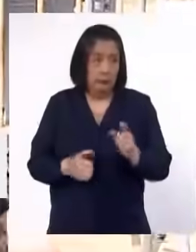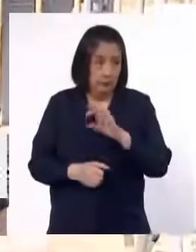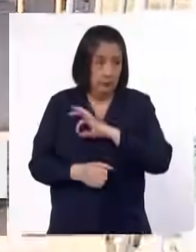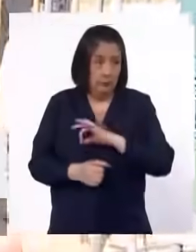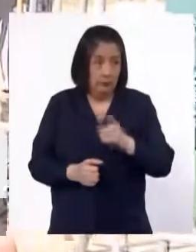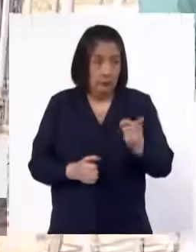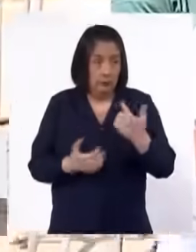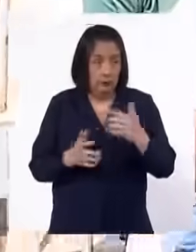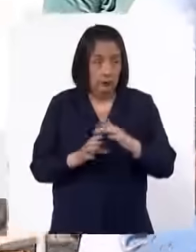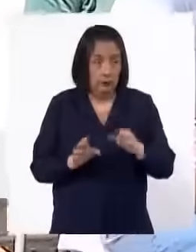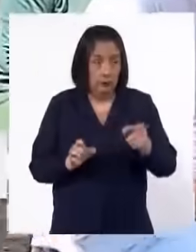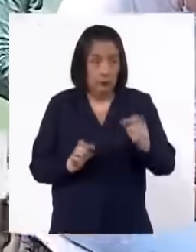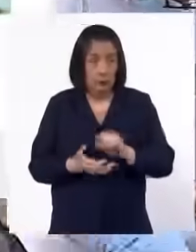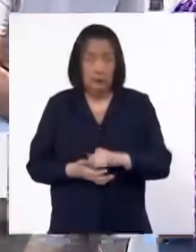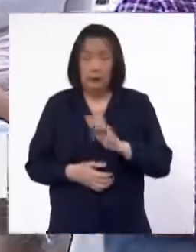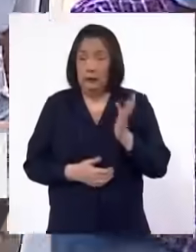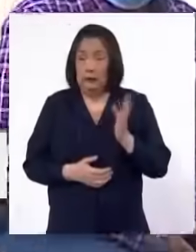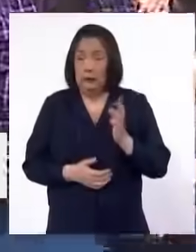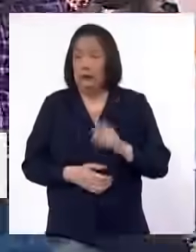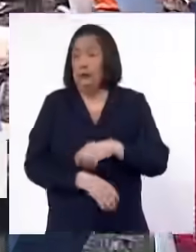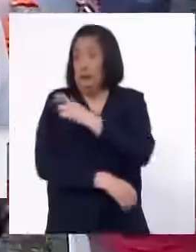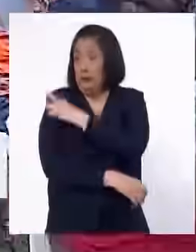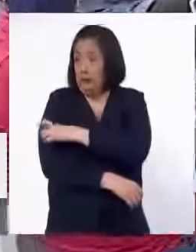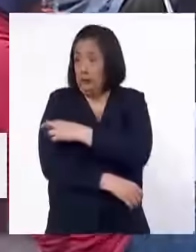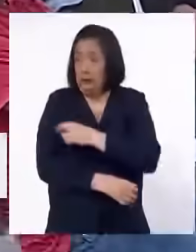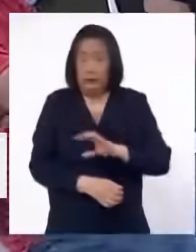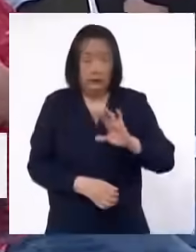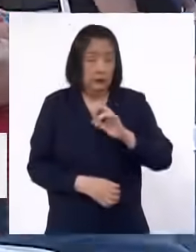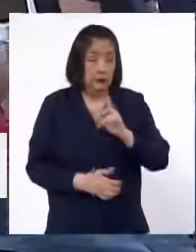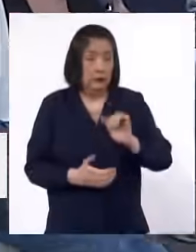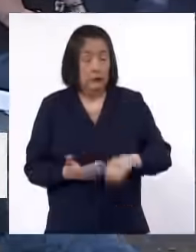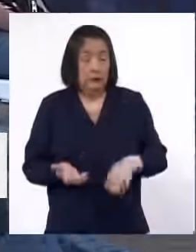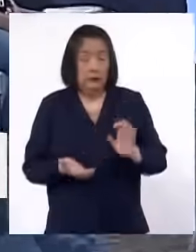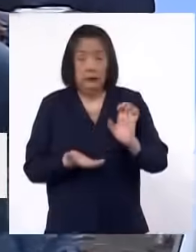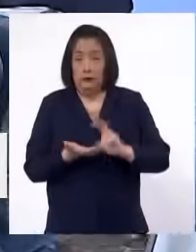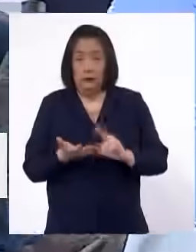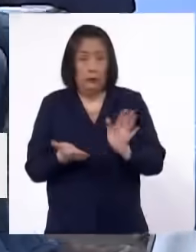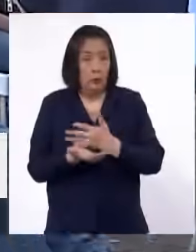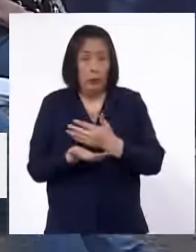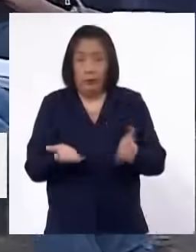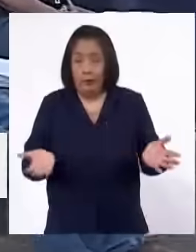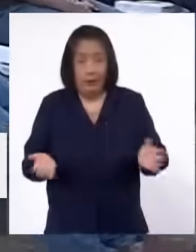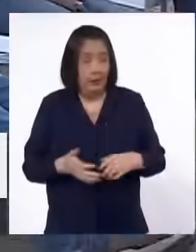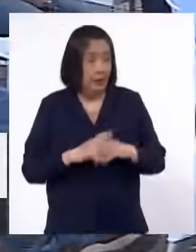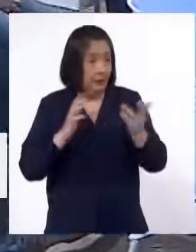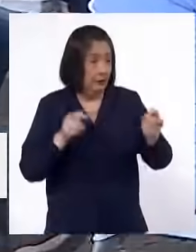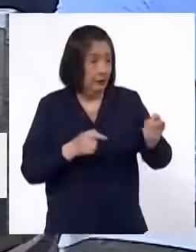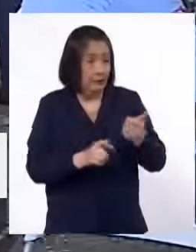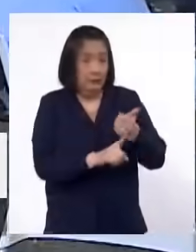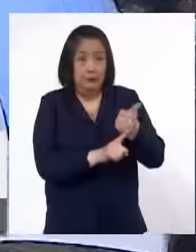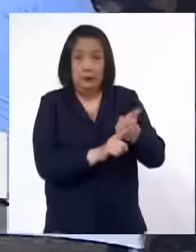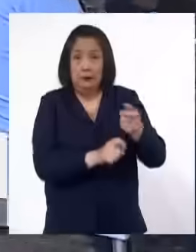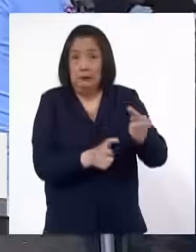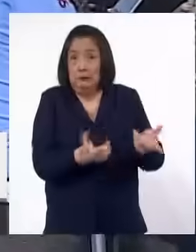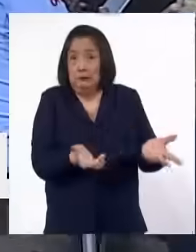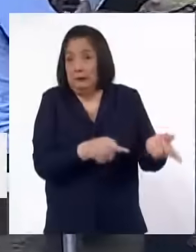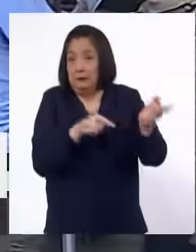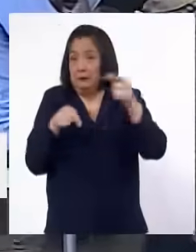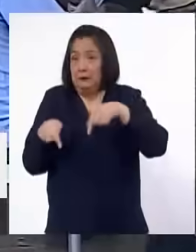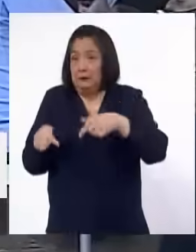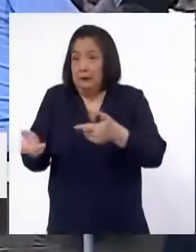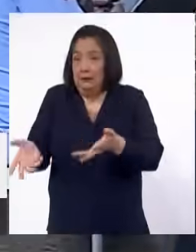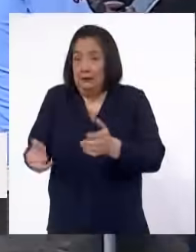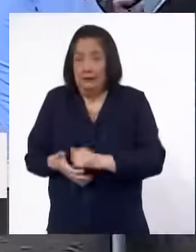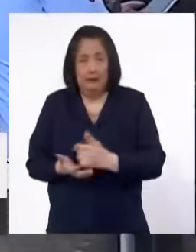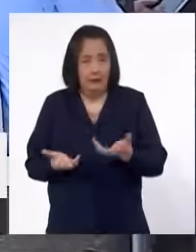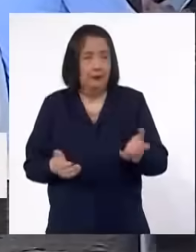aprovechamos para terminar esta enlaza mencionando que en el Policlínico Chincha de E-Salud no hay pruebas, incluso que el mismo personal médico tiene que venir hasta acá, hasta el